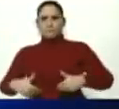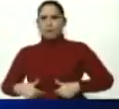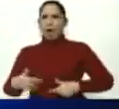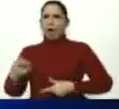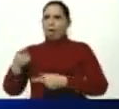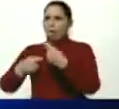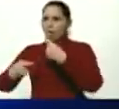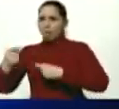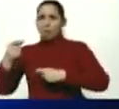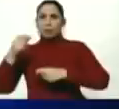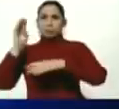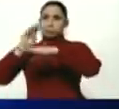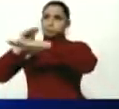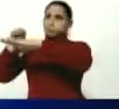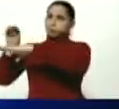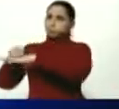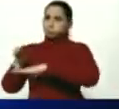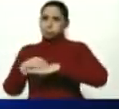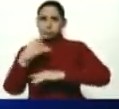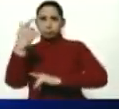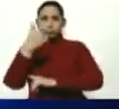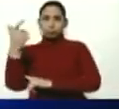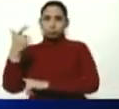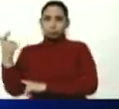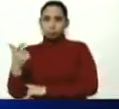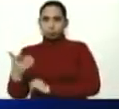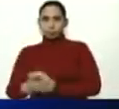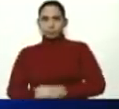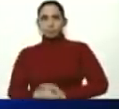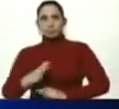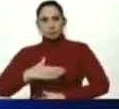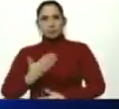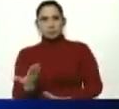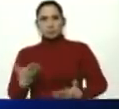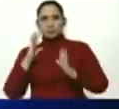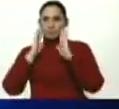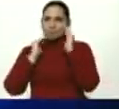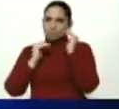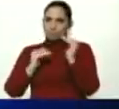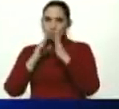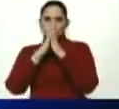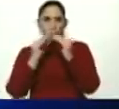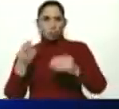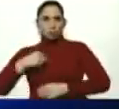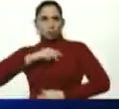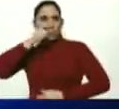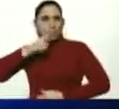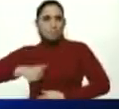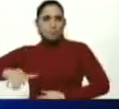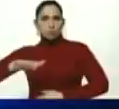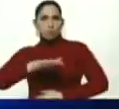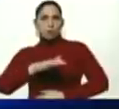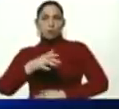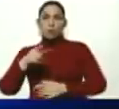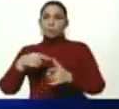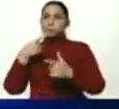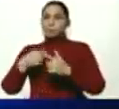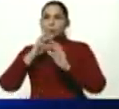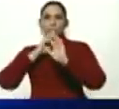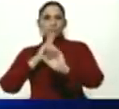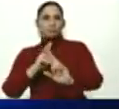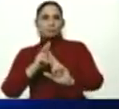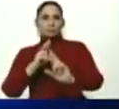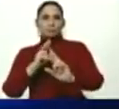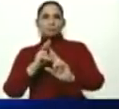de procedimientos para buscar que pueda ser atendido todo nuestro pueblo. Y bueno, y los resultados son